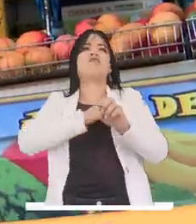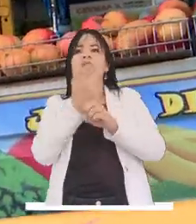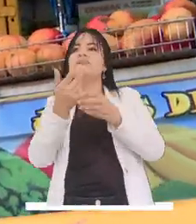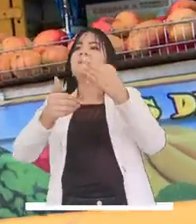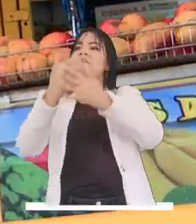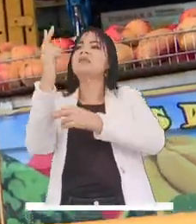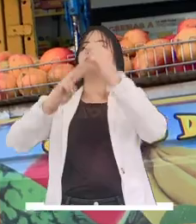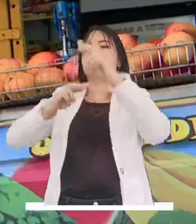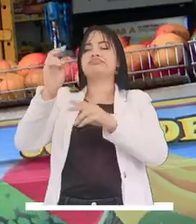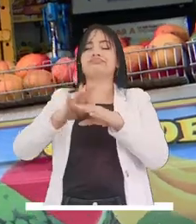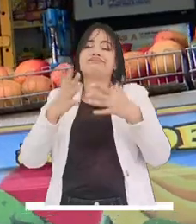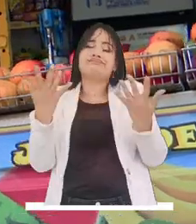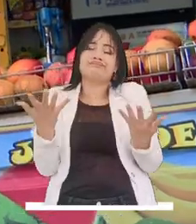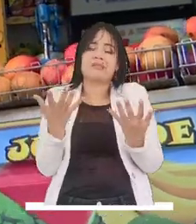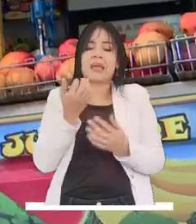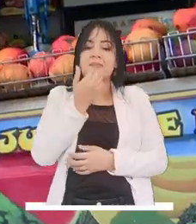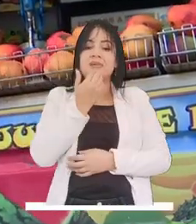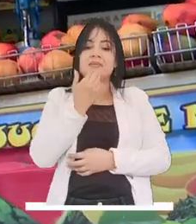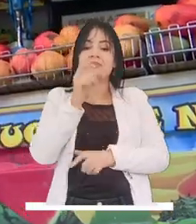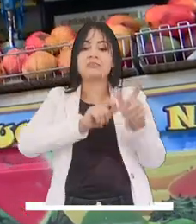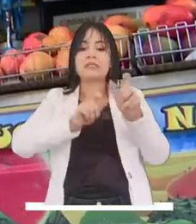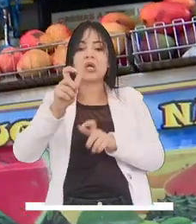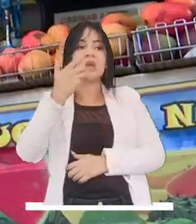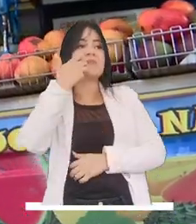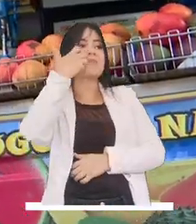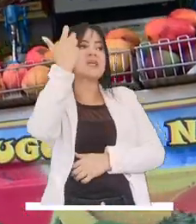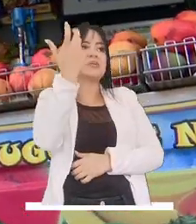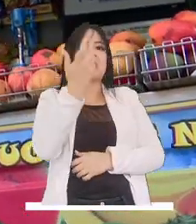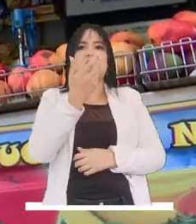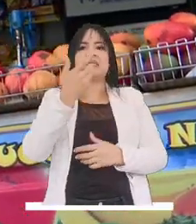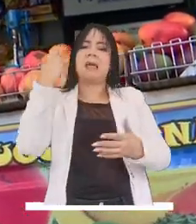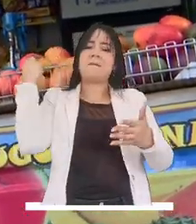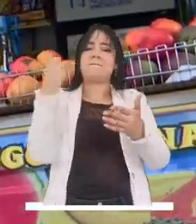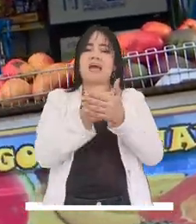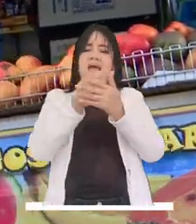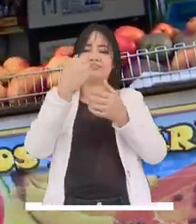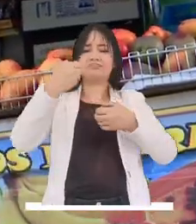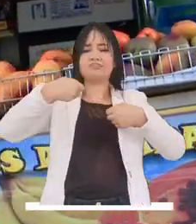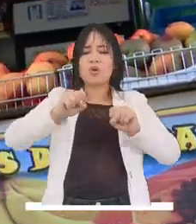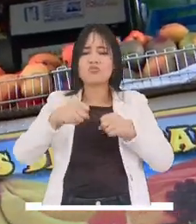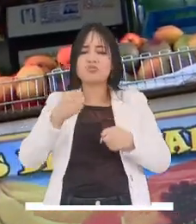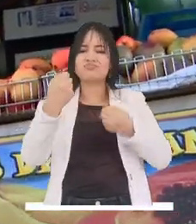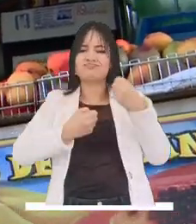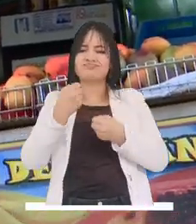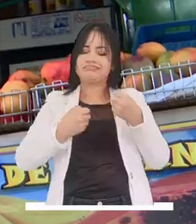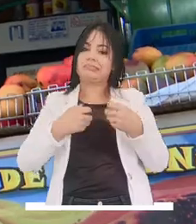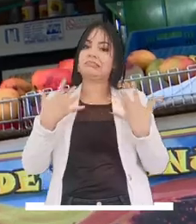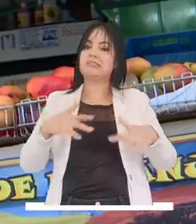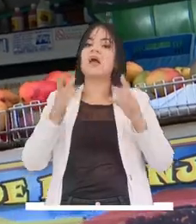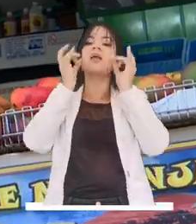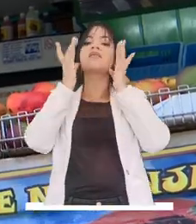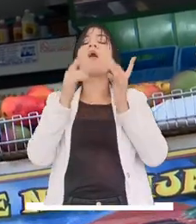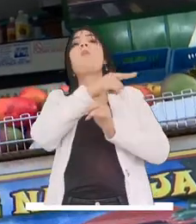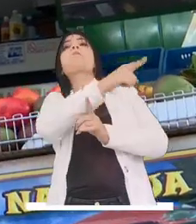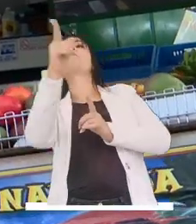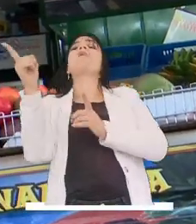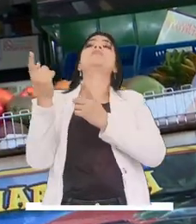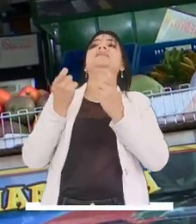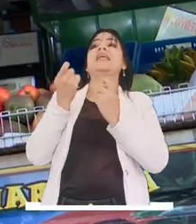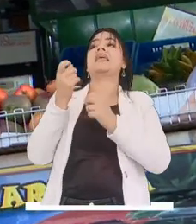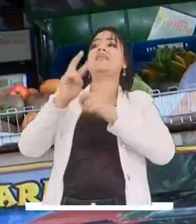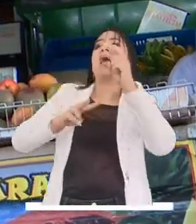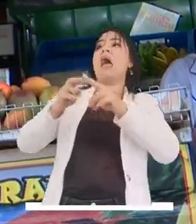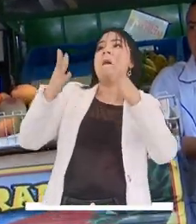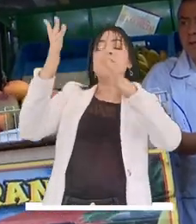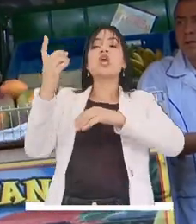pueda realizar, donde han habido accidentes de personas de la tercera edad, motos, carros, y que además ha sido un peligro pues para las personas que habitan